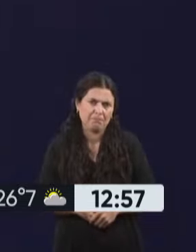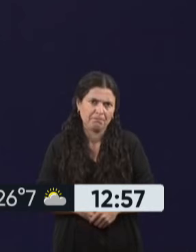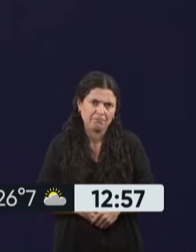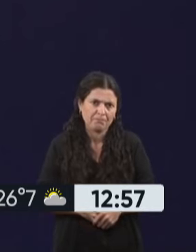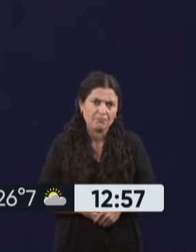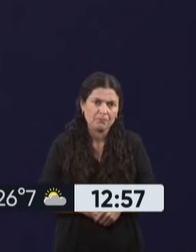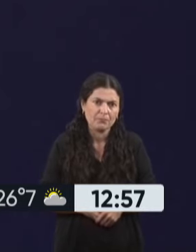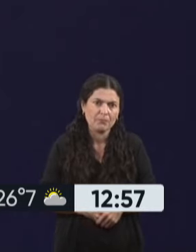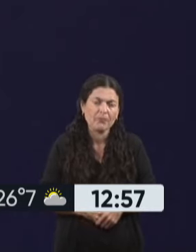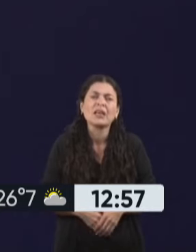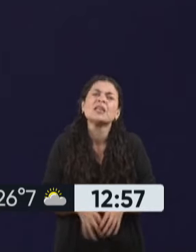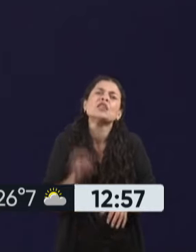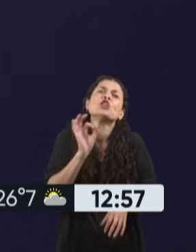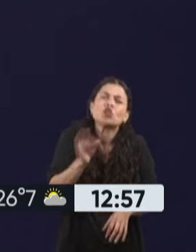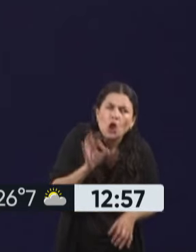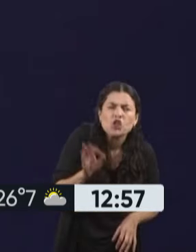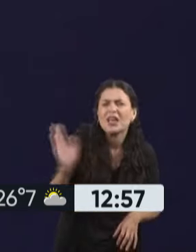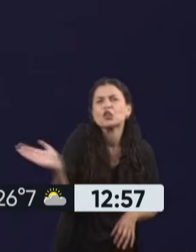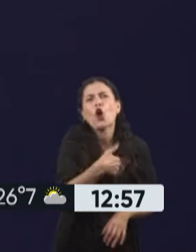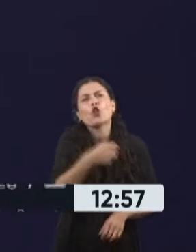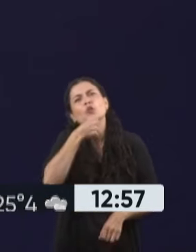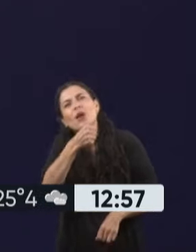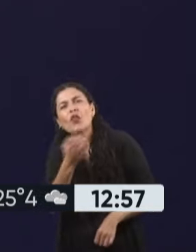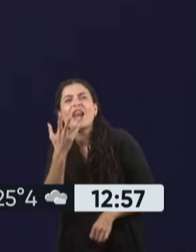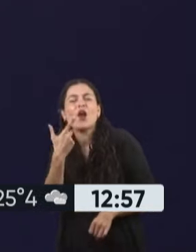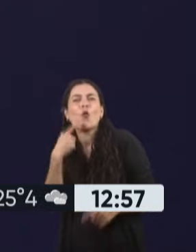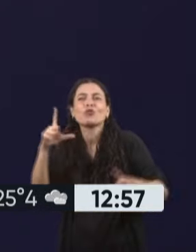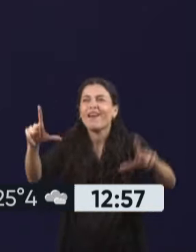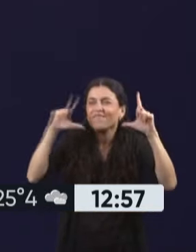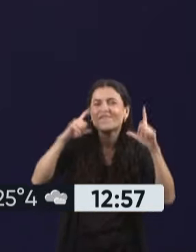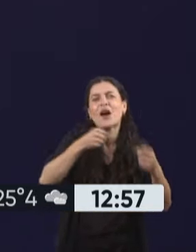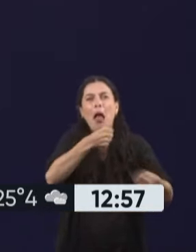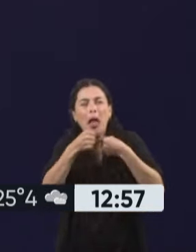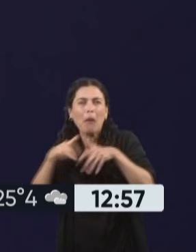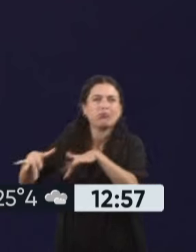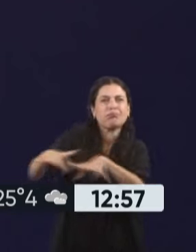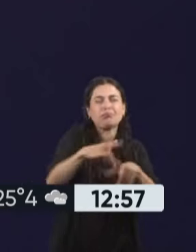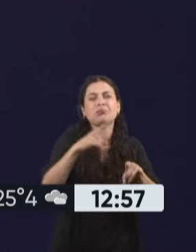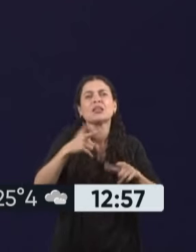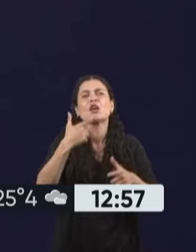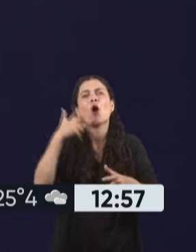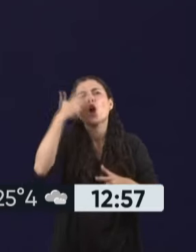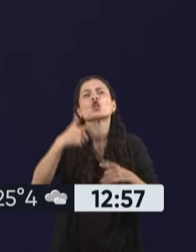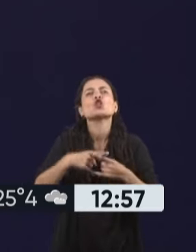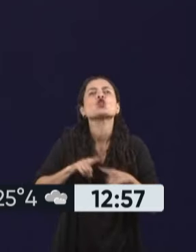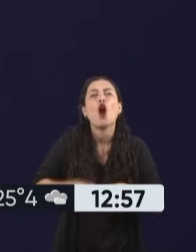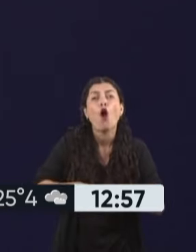más allá del show periodístico, que lo respetamos, por así decirlo, lo entendemos, si hay algo